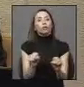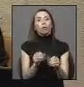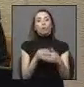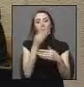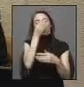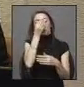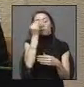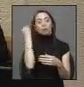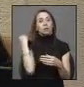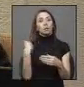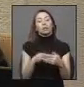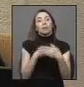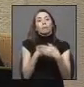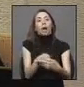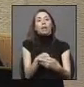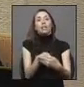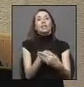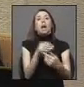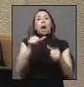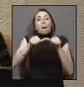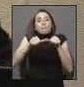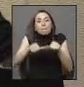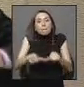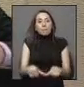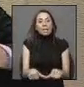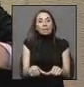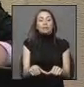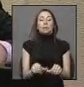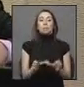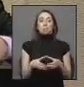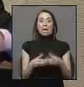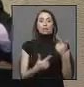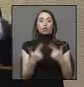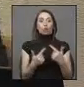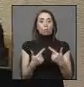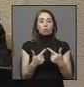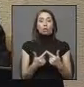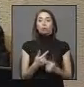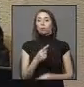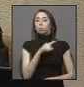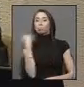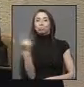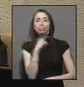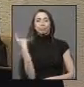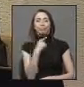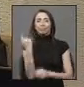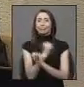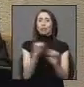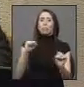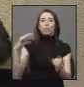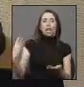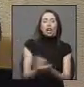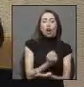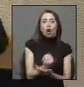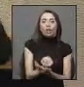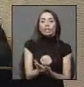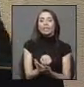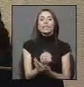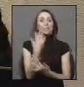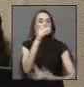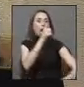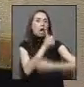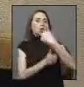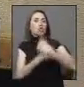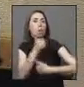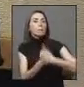la permanencia. Es decir, si un partido no consigue, luego de poder competir,